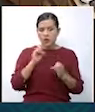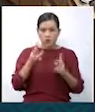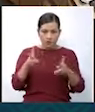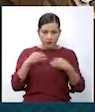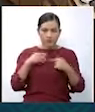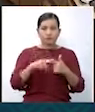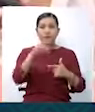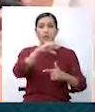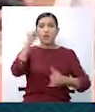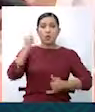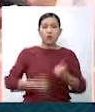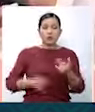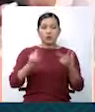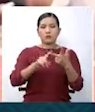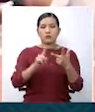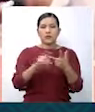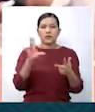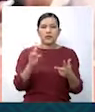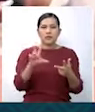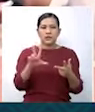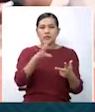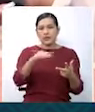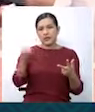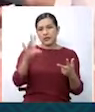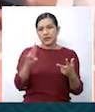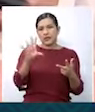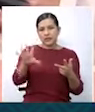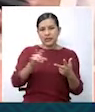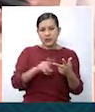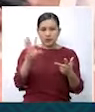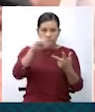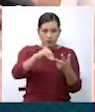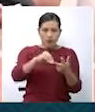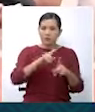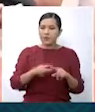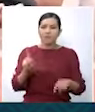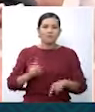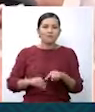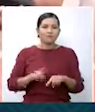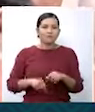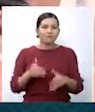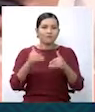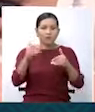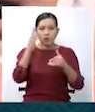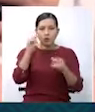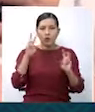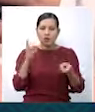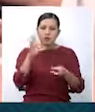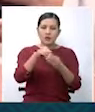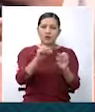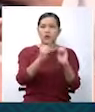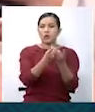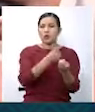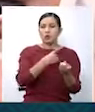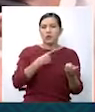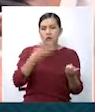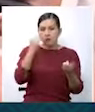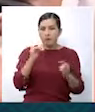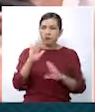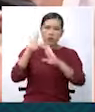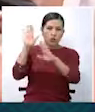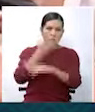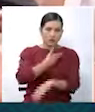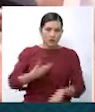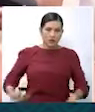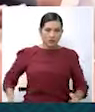las dos últimas leyes, que es la 73 y 75, no se ha podido concretizar dentro de la Cámara de Diputados porque el presidente